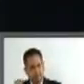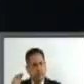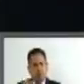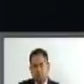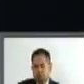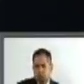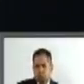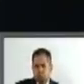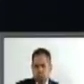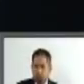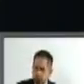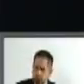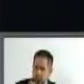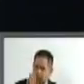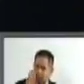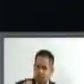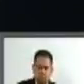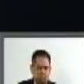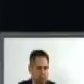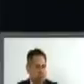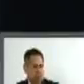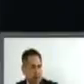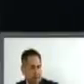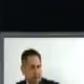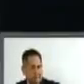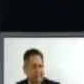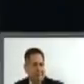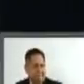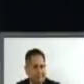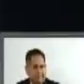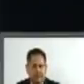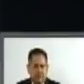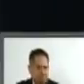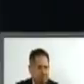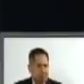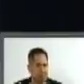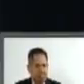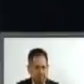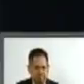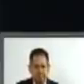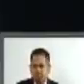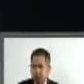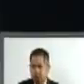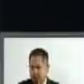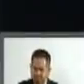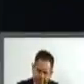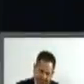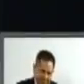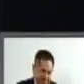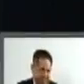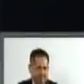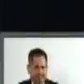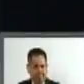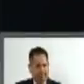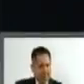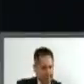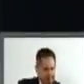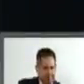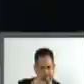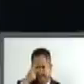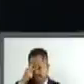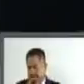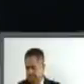consecuente desarrollo de vínculos humanos de afecto, de confianza y de hermandad genuina entre canadienses